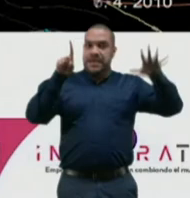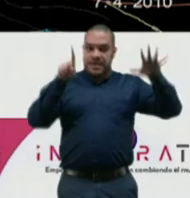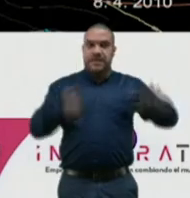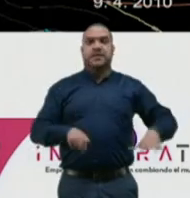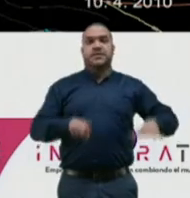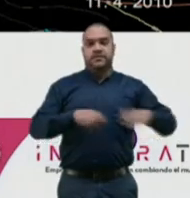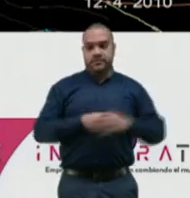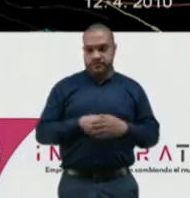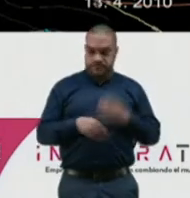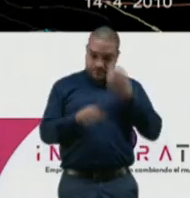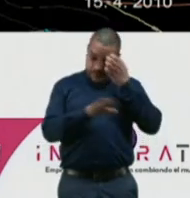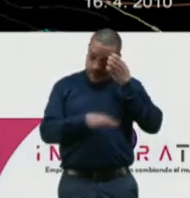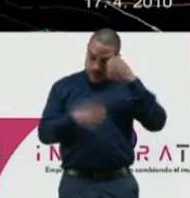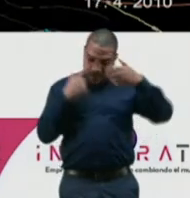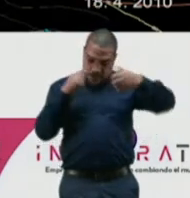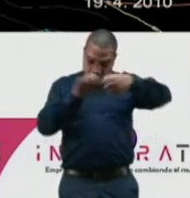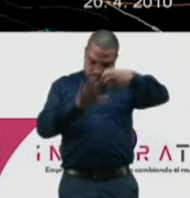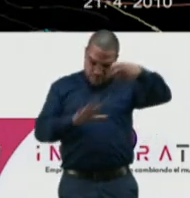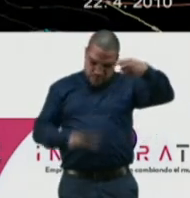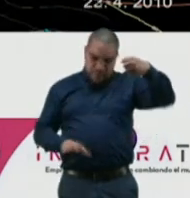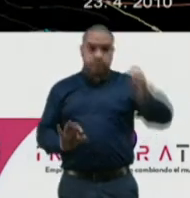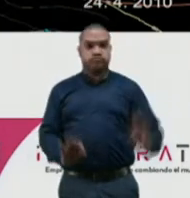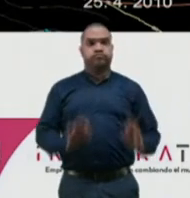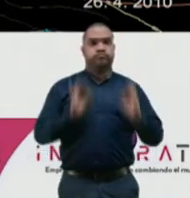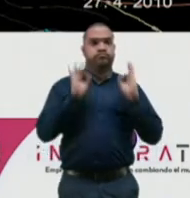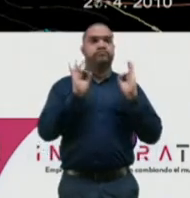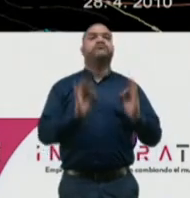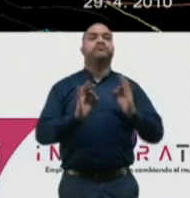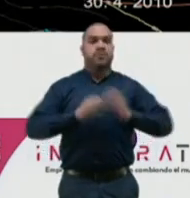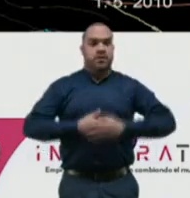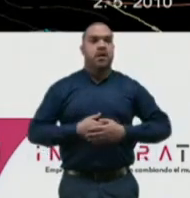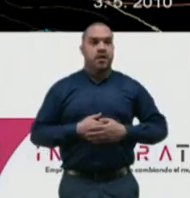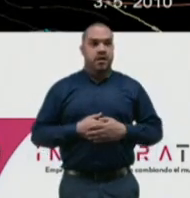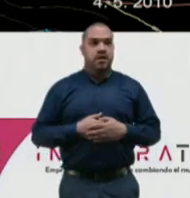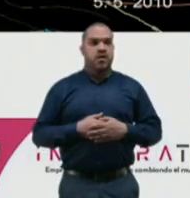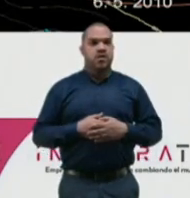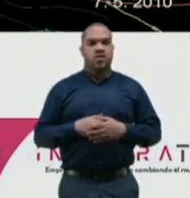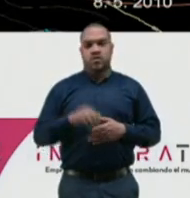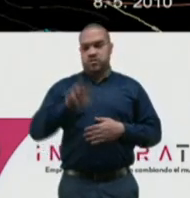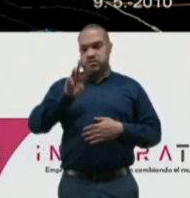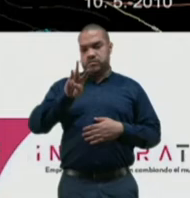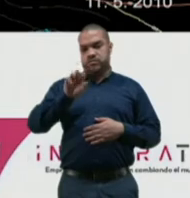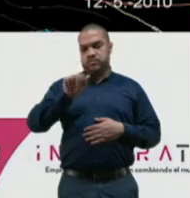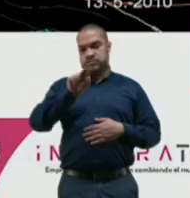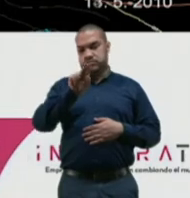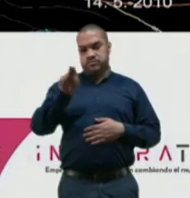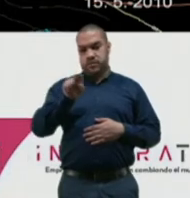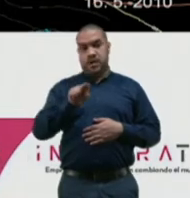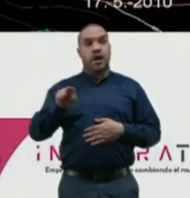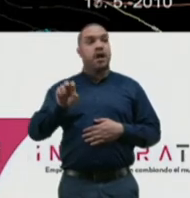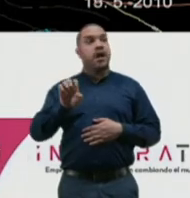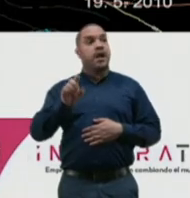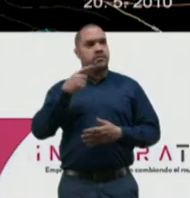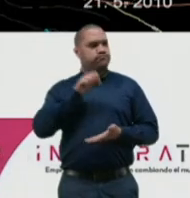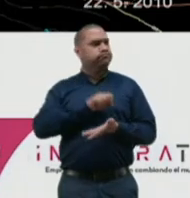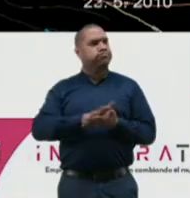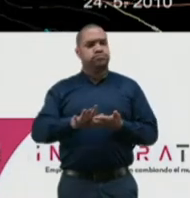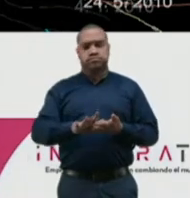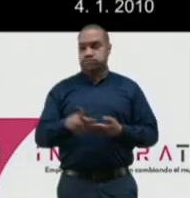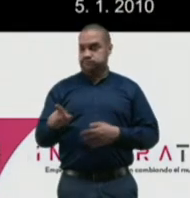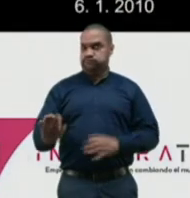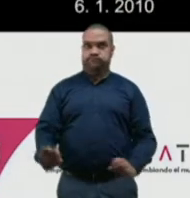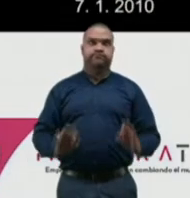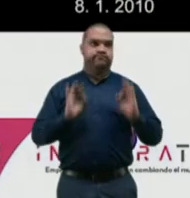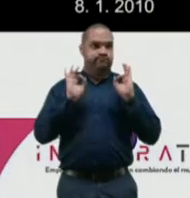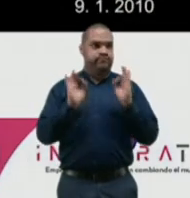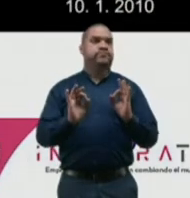fueran suficientemente buenos. Y esto es crítico, obviamente. Waze es gratuito. Gratuito y suficientemente bueno es gana